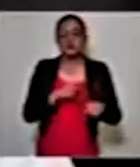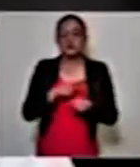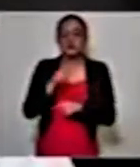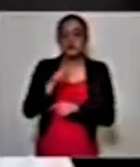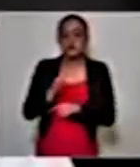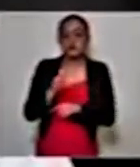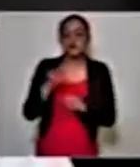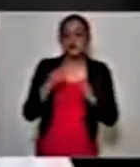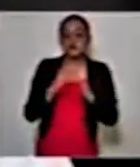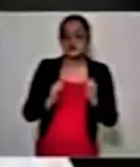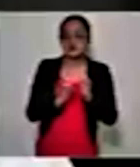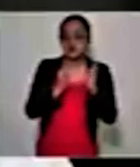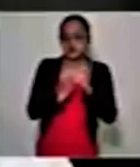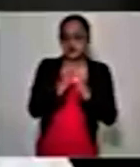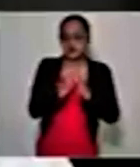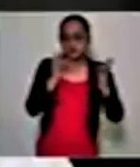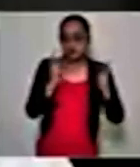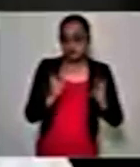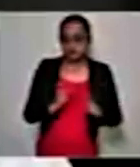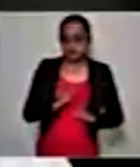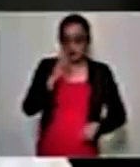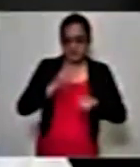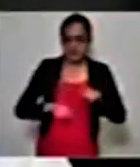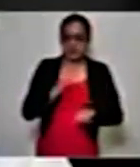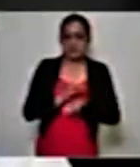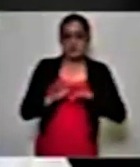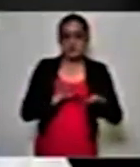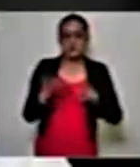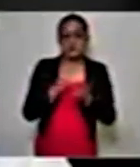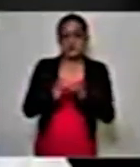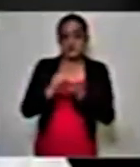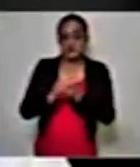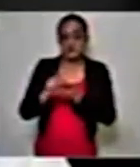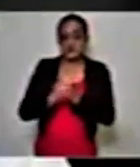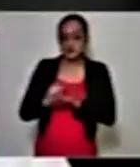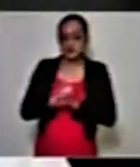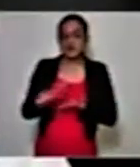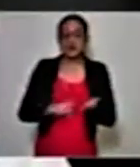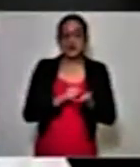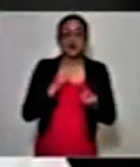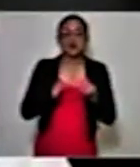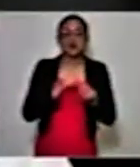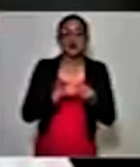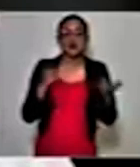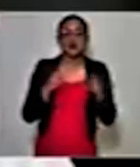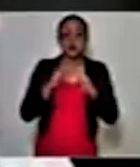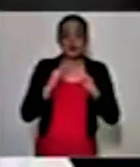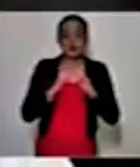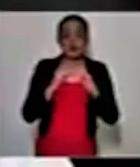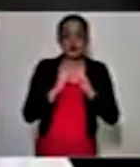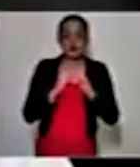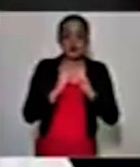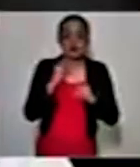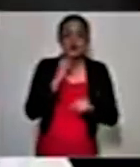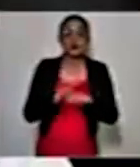viviendas demolidas que presentaban daños estructurales, han concluido los trabajos de limpieza en los predios donde se demolieron las casas. En conjunto